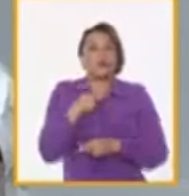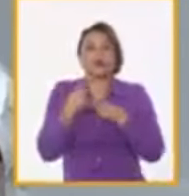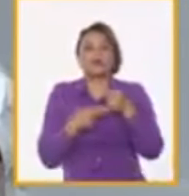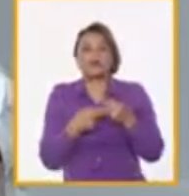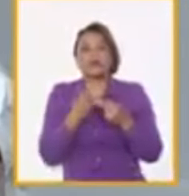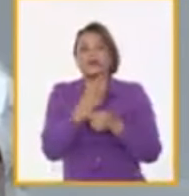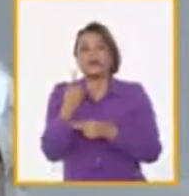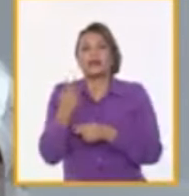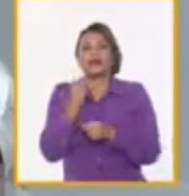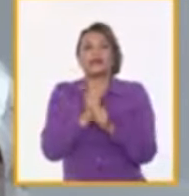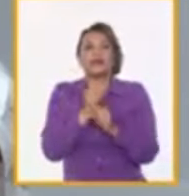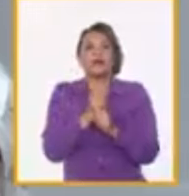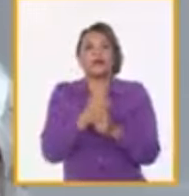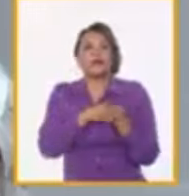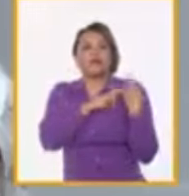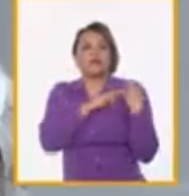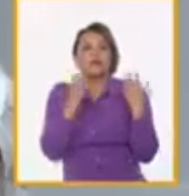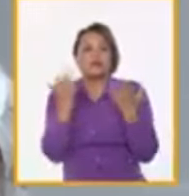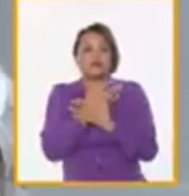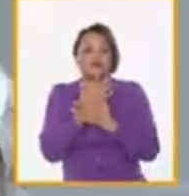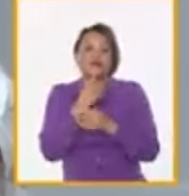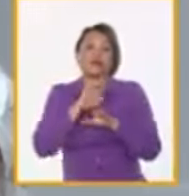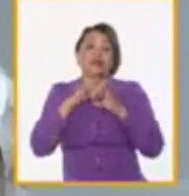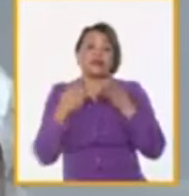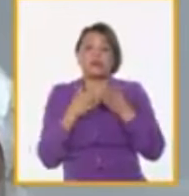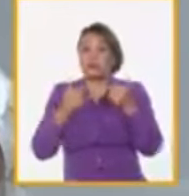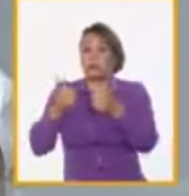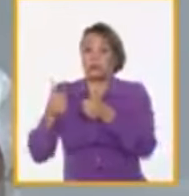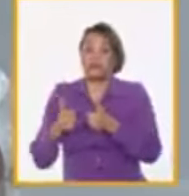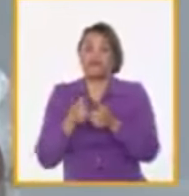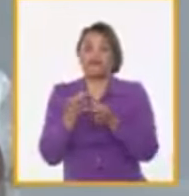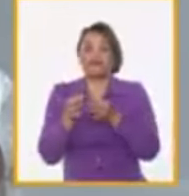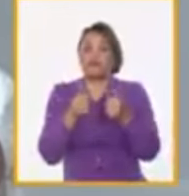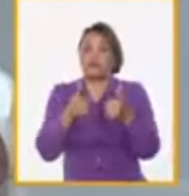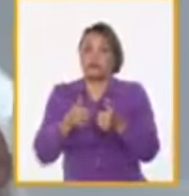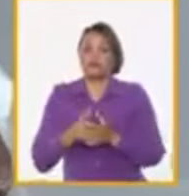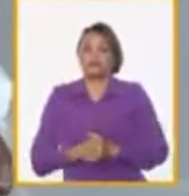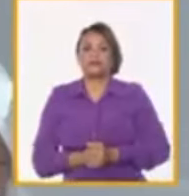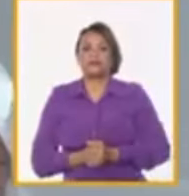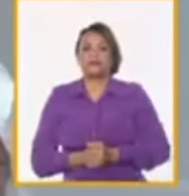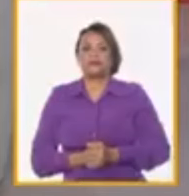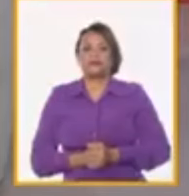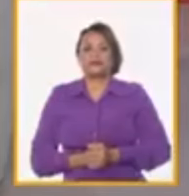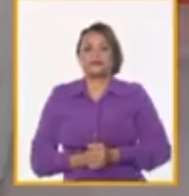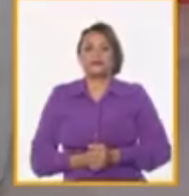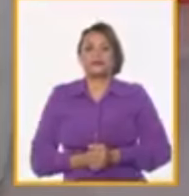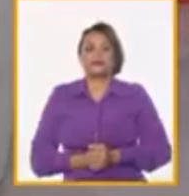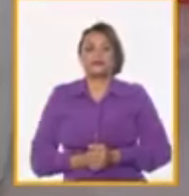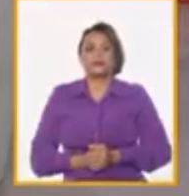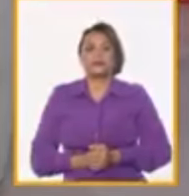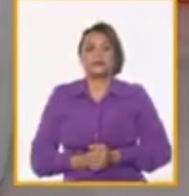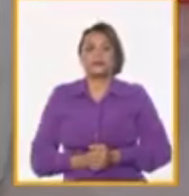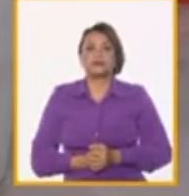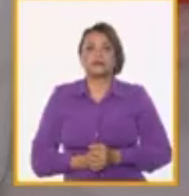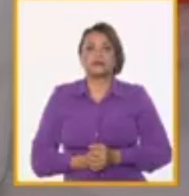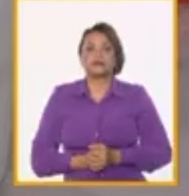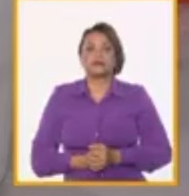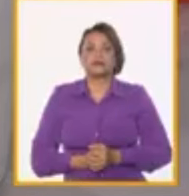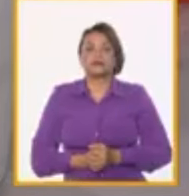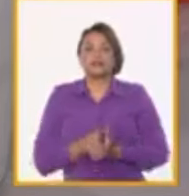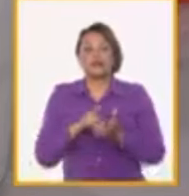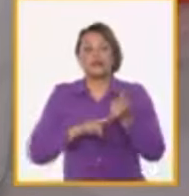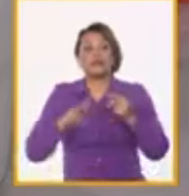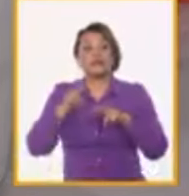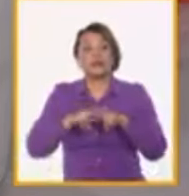que todo funcione y en el menor tiempo posible lo podamos hacer. La Habana, como tú nos expresabas,